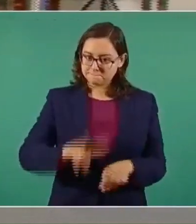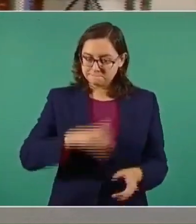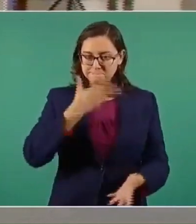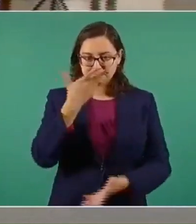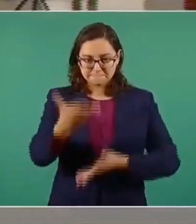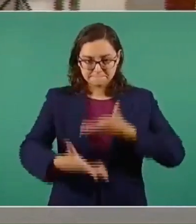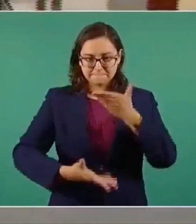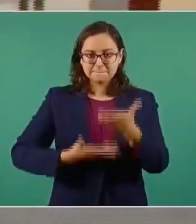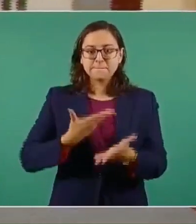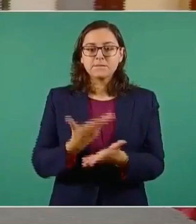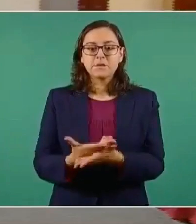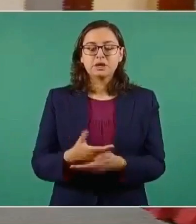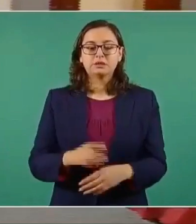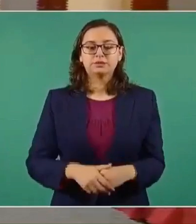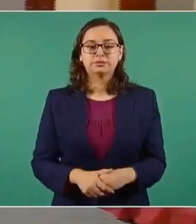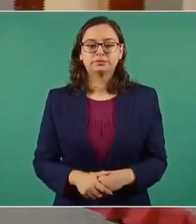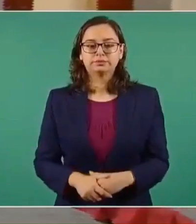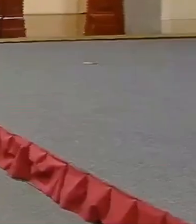servicio.